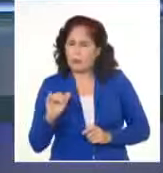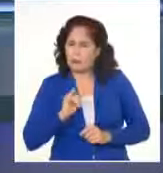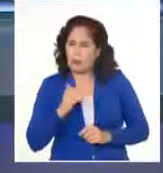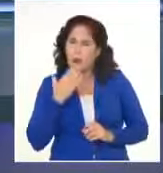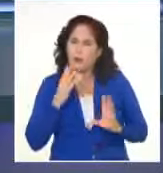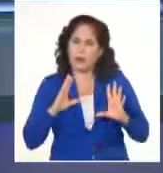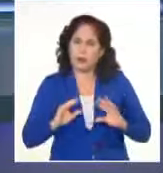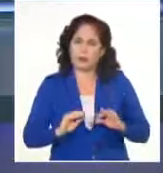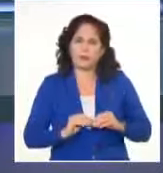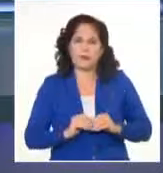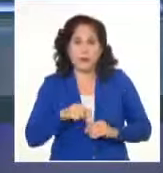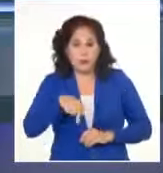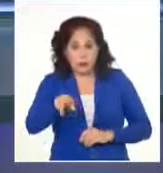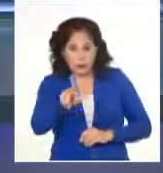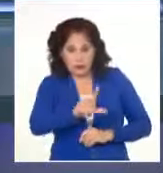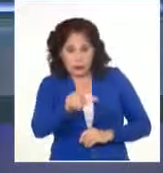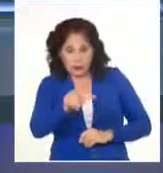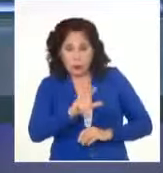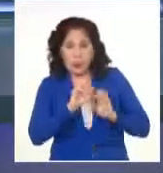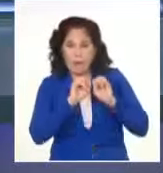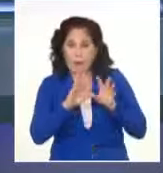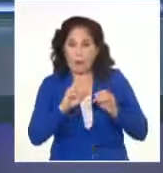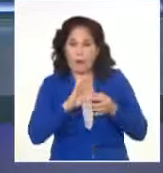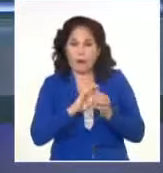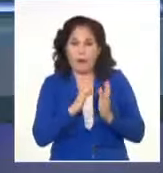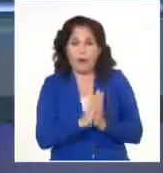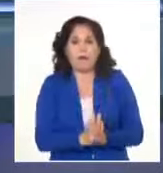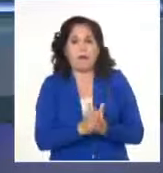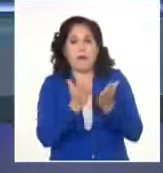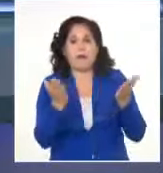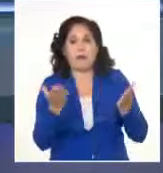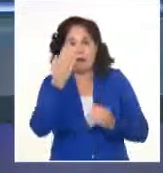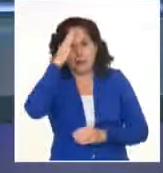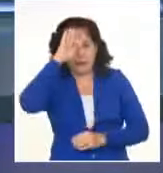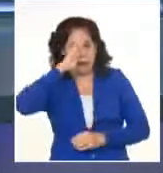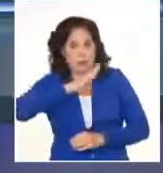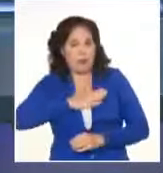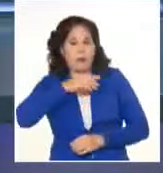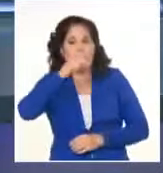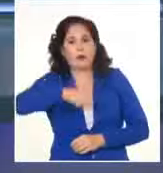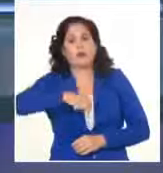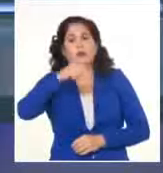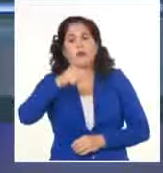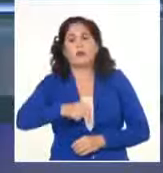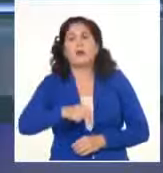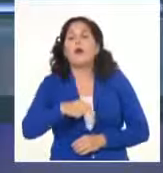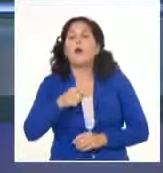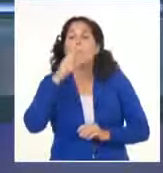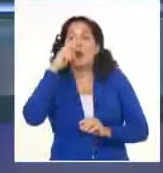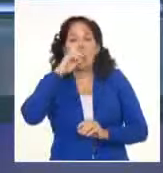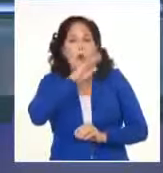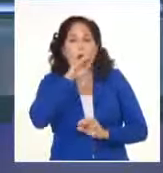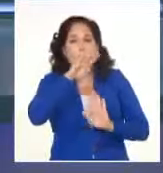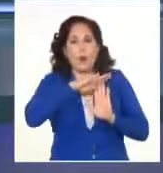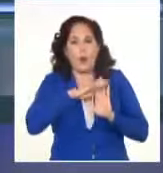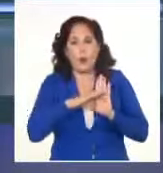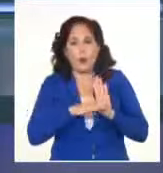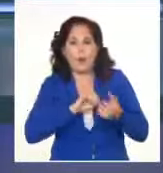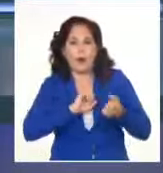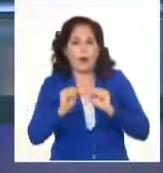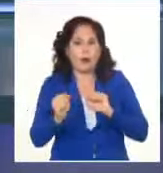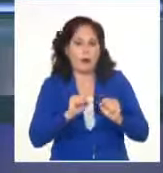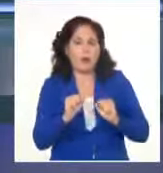A ti. Y este lunes fue publicada en la Gaceta Oficial de la República una actualización de las disposiciones normativas que regulan la